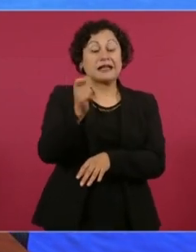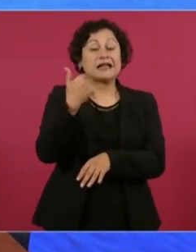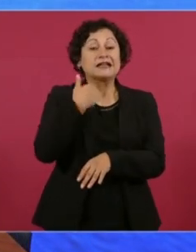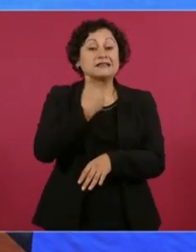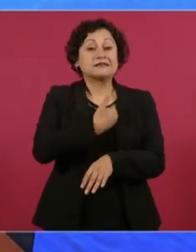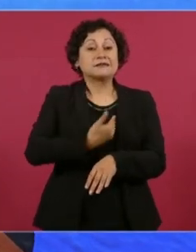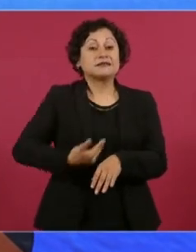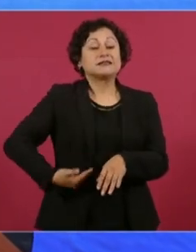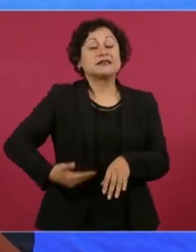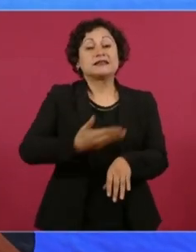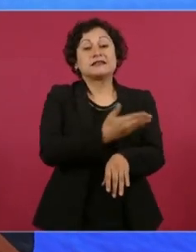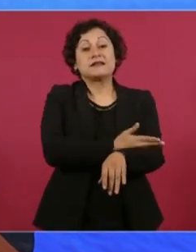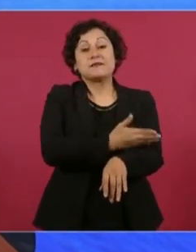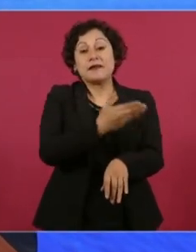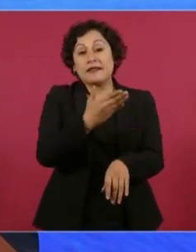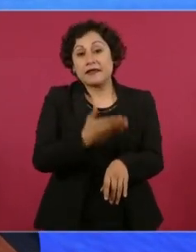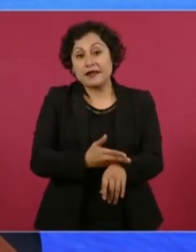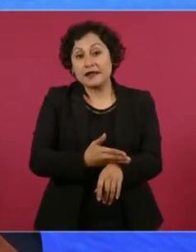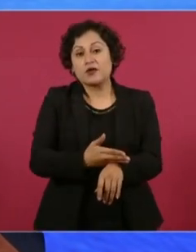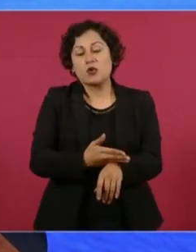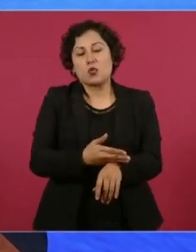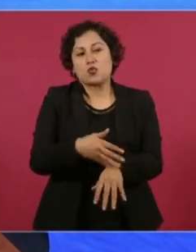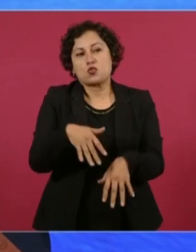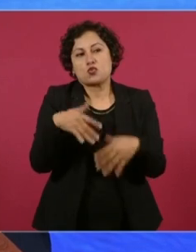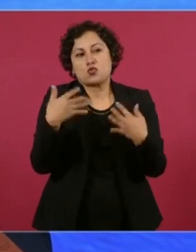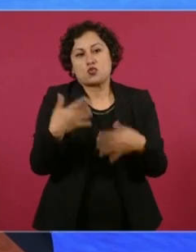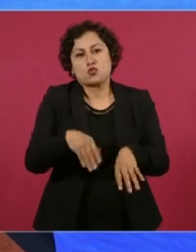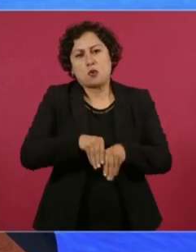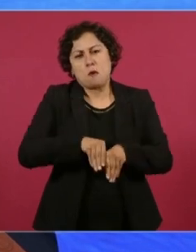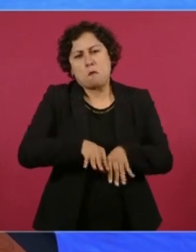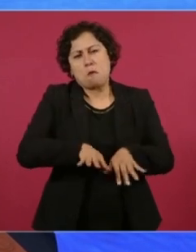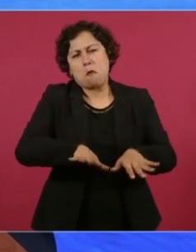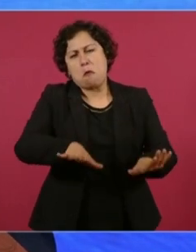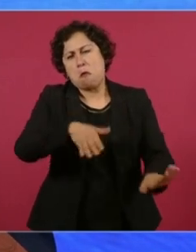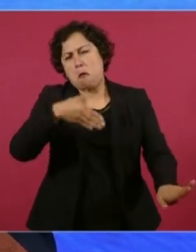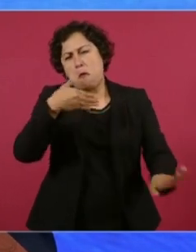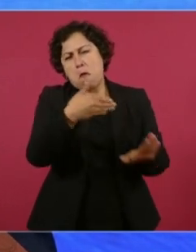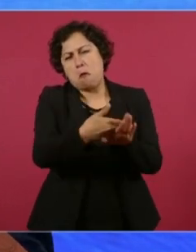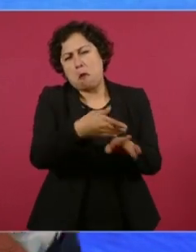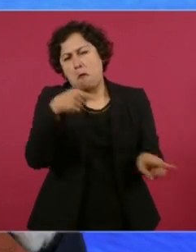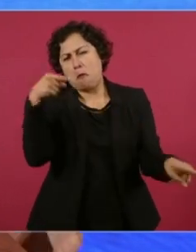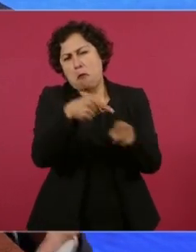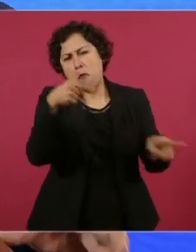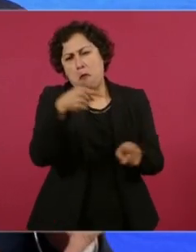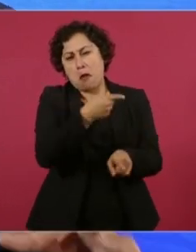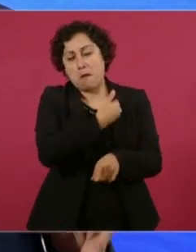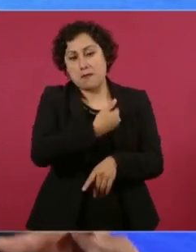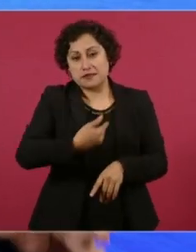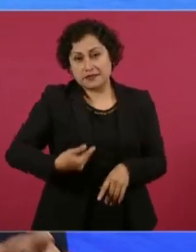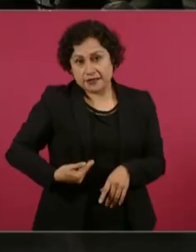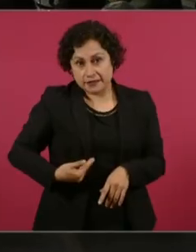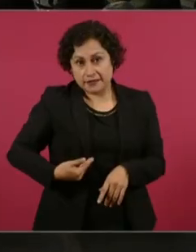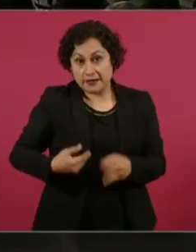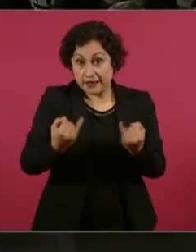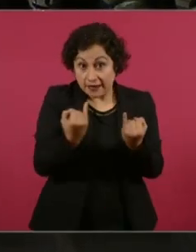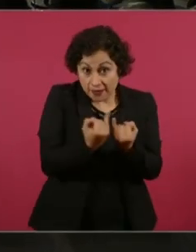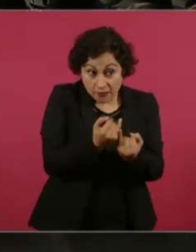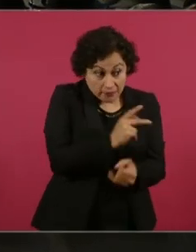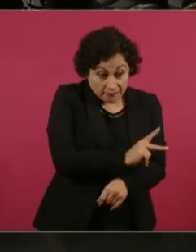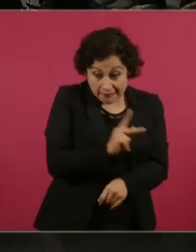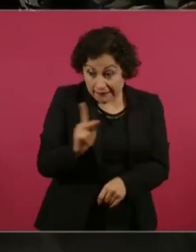una campaña en contra del presidente como ahora. ¿Y en dónde tiene más efecto?